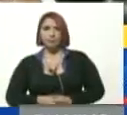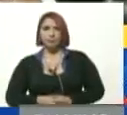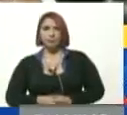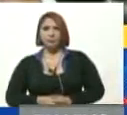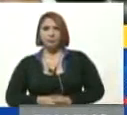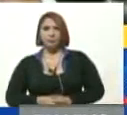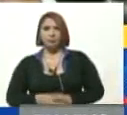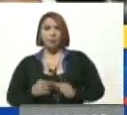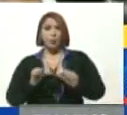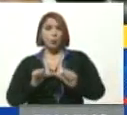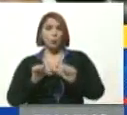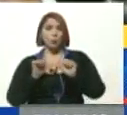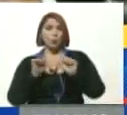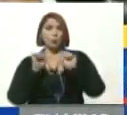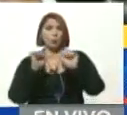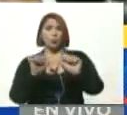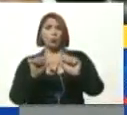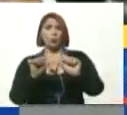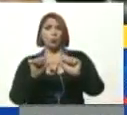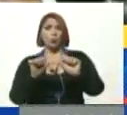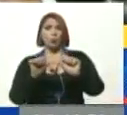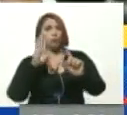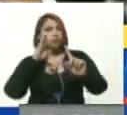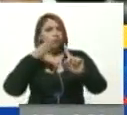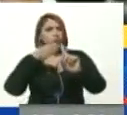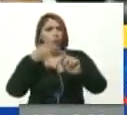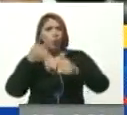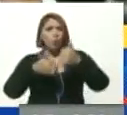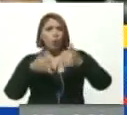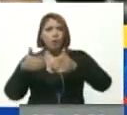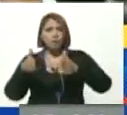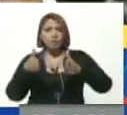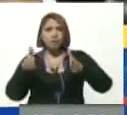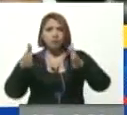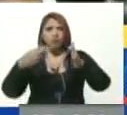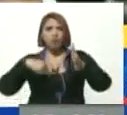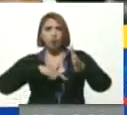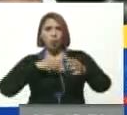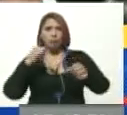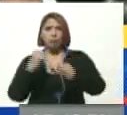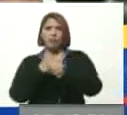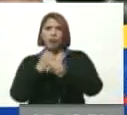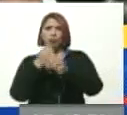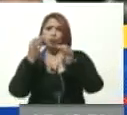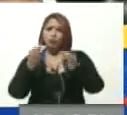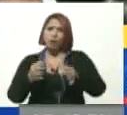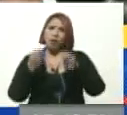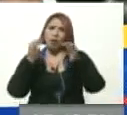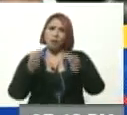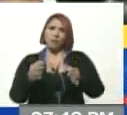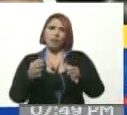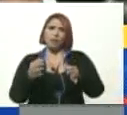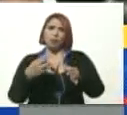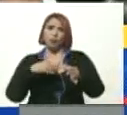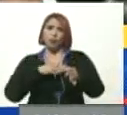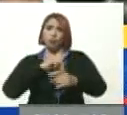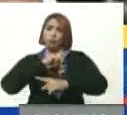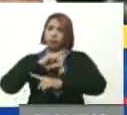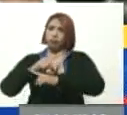que permanentemente señala su destino. Y estamos trabajando siempre, en este caso lo que anuncié